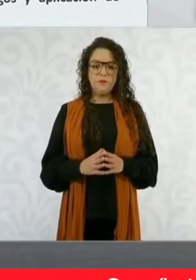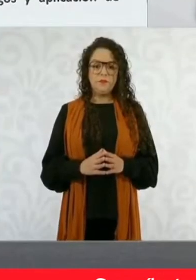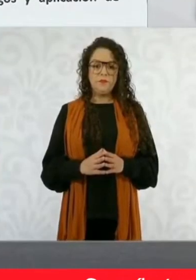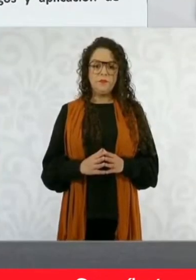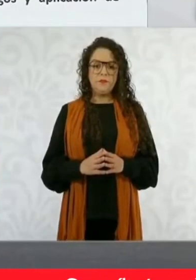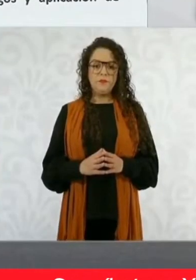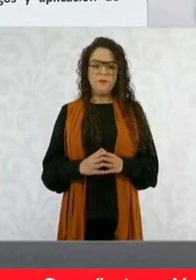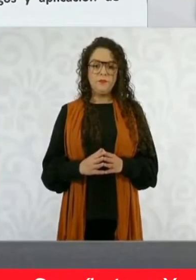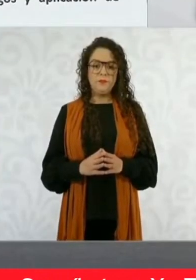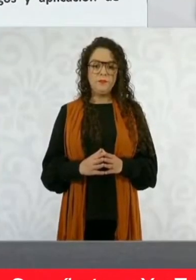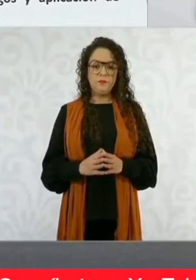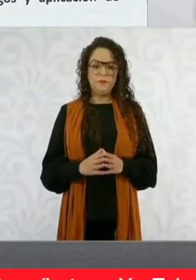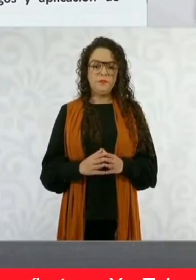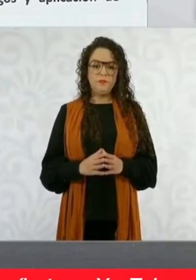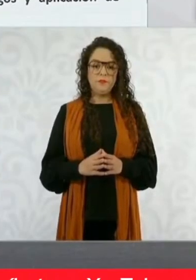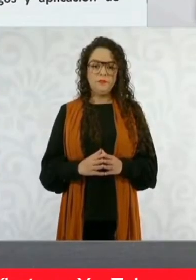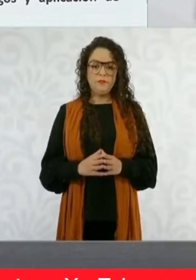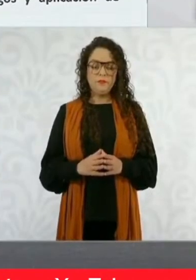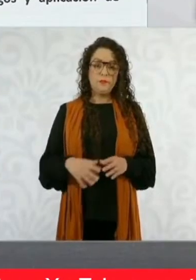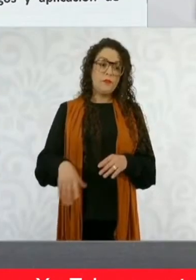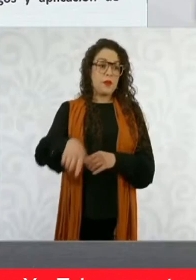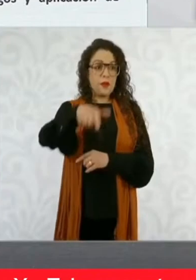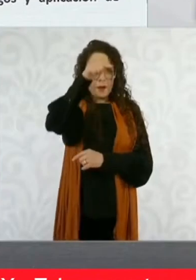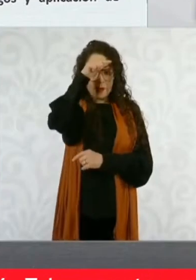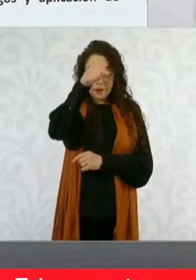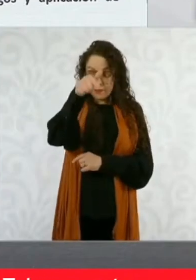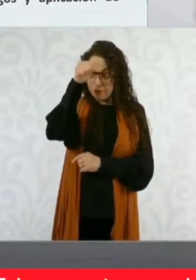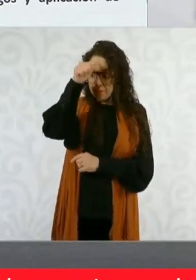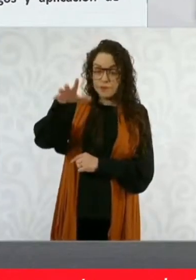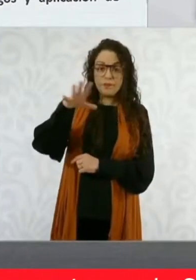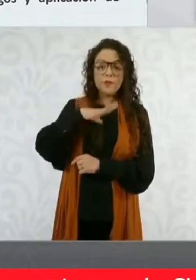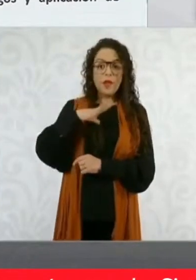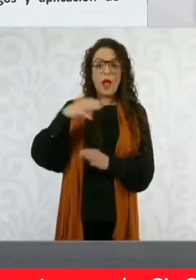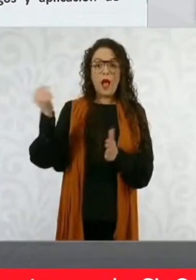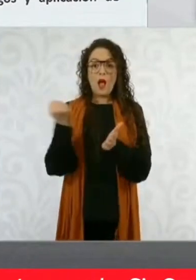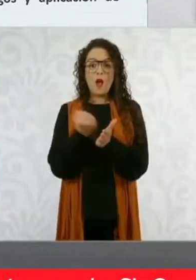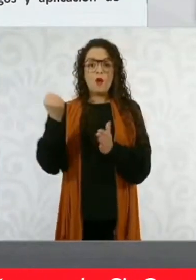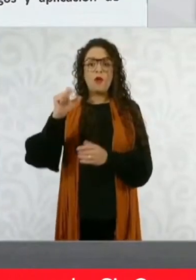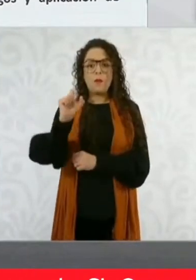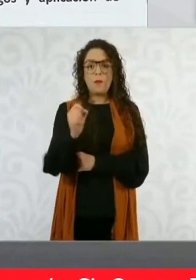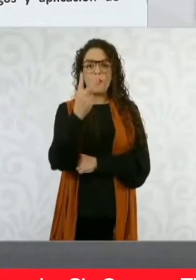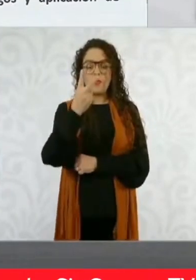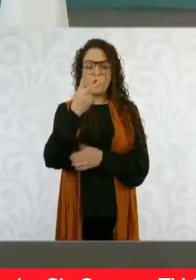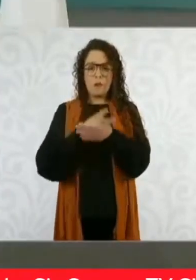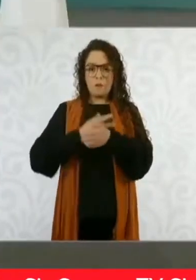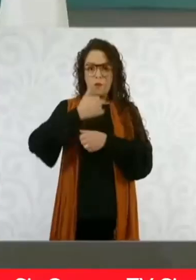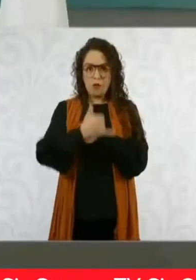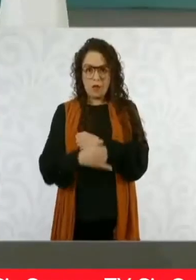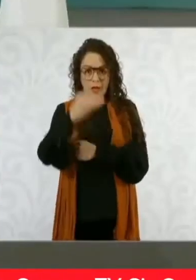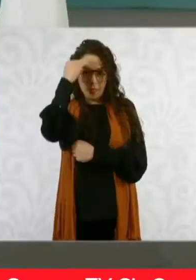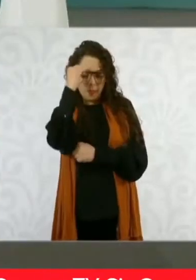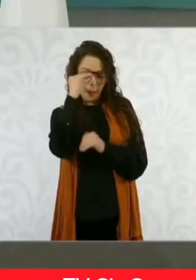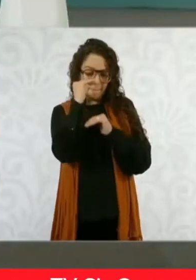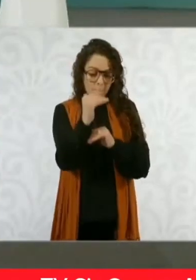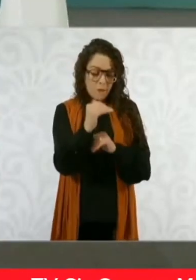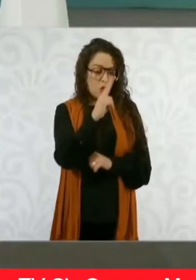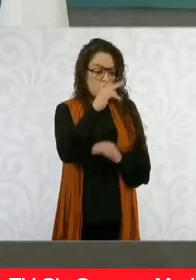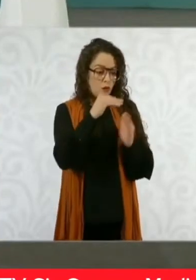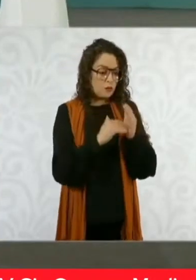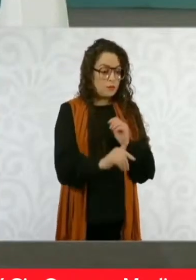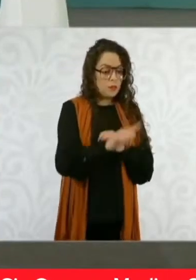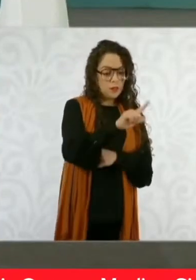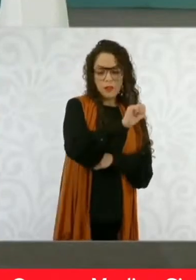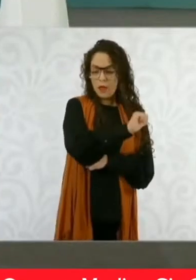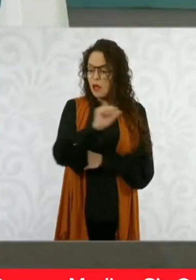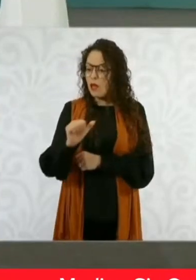Se han identificado 22 proyectos autorizados entre 2017 y 2018 que